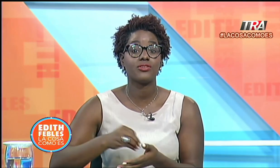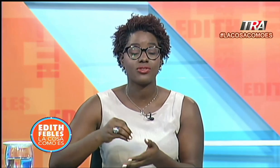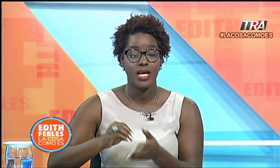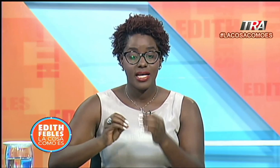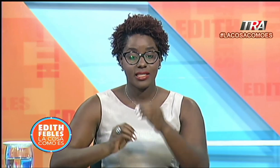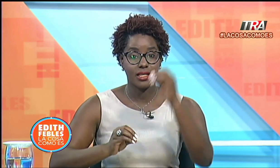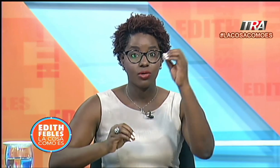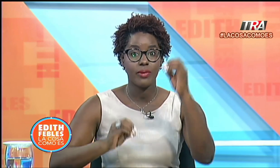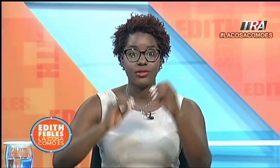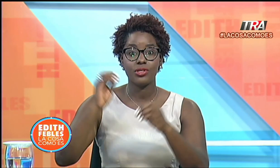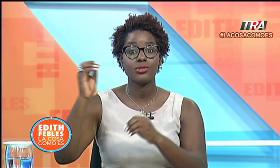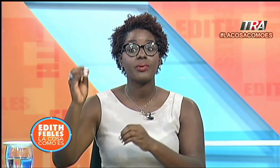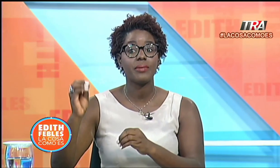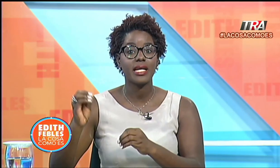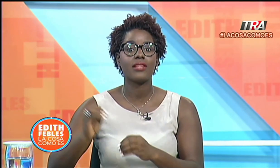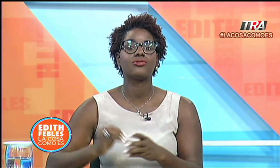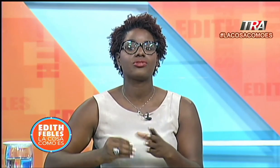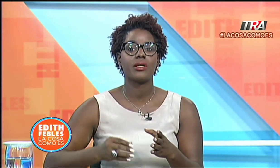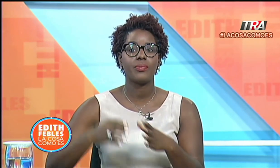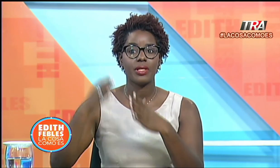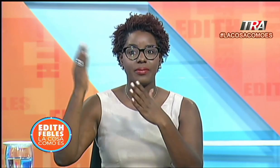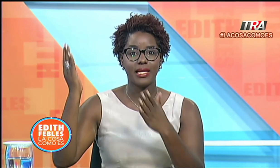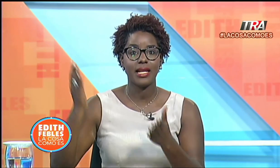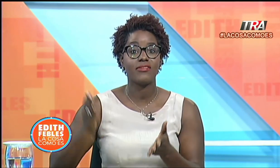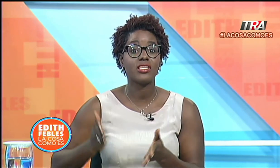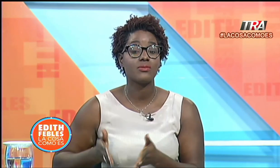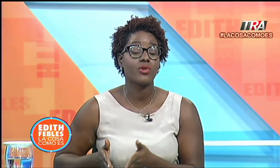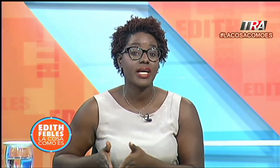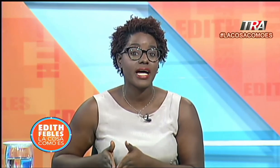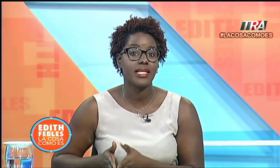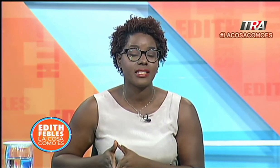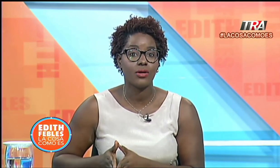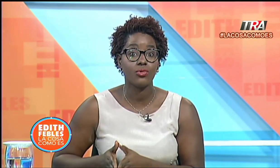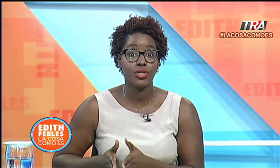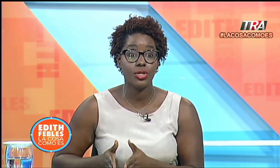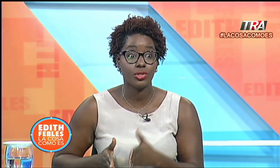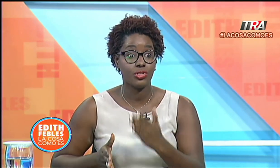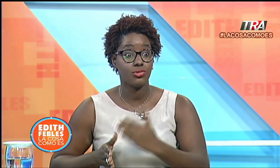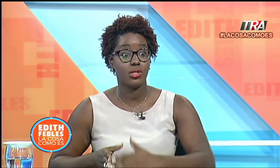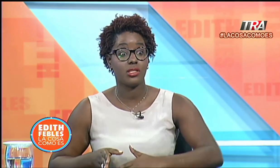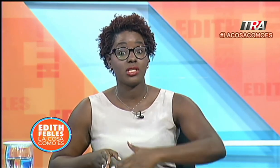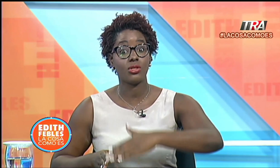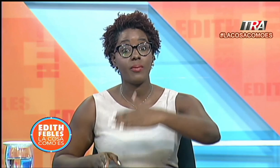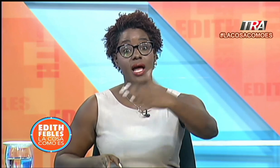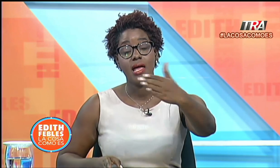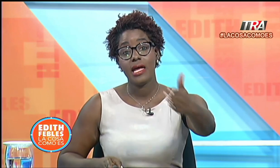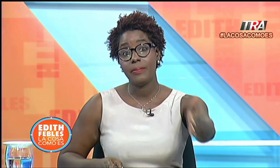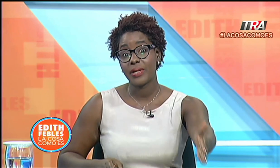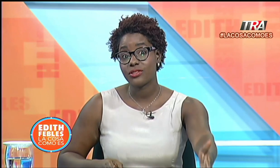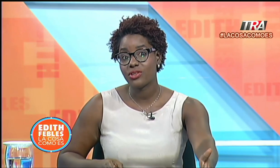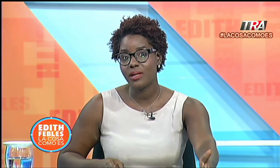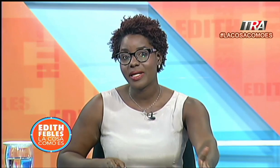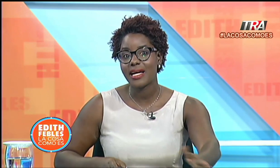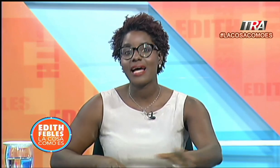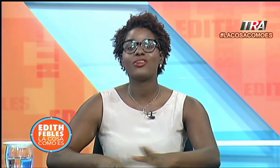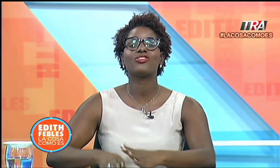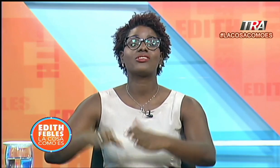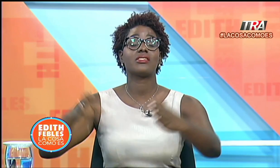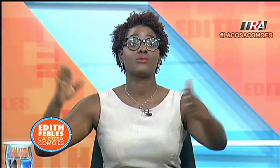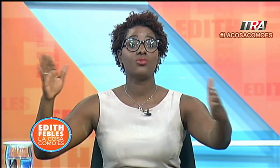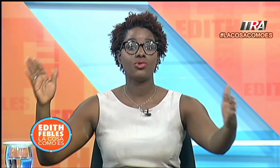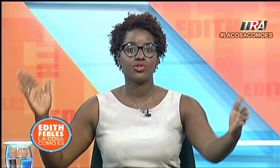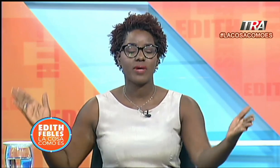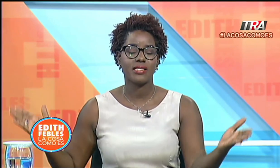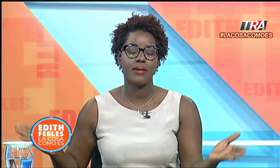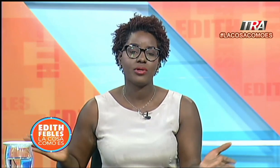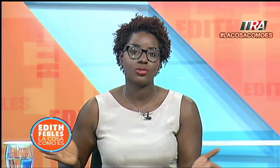los precios entre el colmado y el supermercado, y ustedes pueden ver el abismo que hay entre uno y otro, y si usted se toma el precio del mercado, entonces